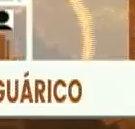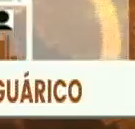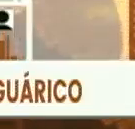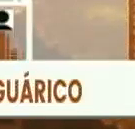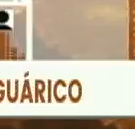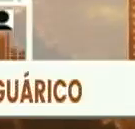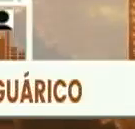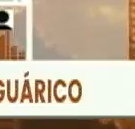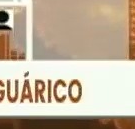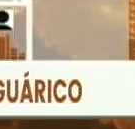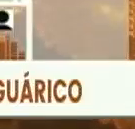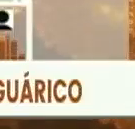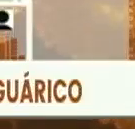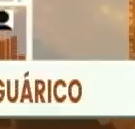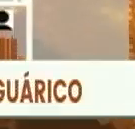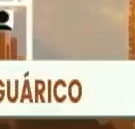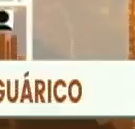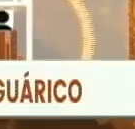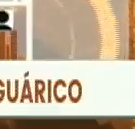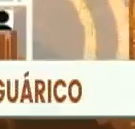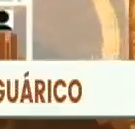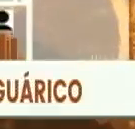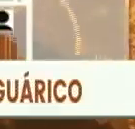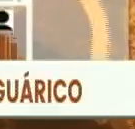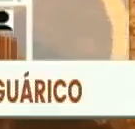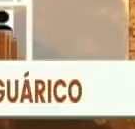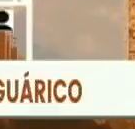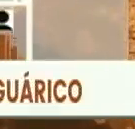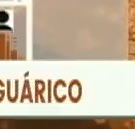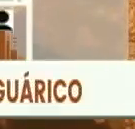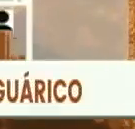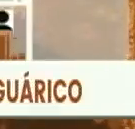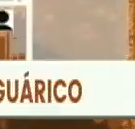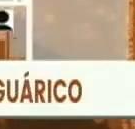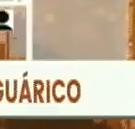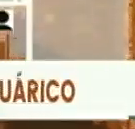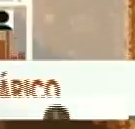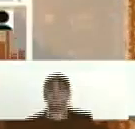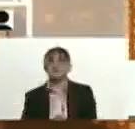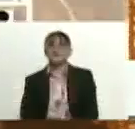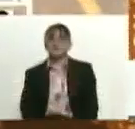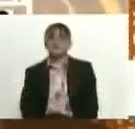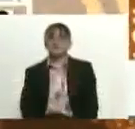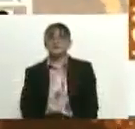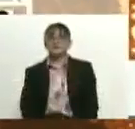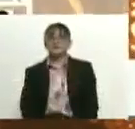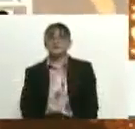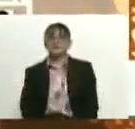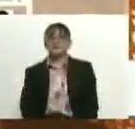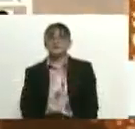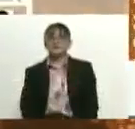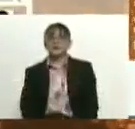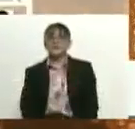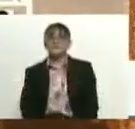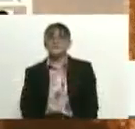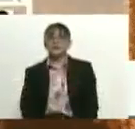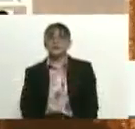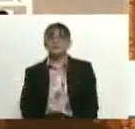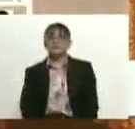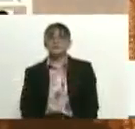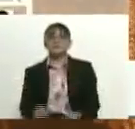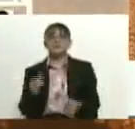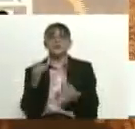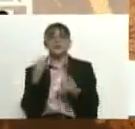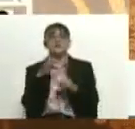permanente como ustedes lo acaban de decir el pueblo no está solo es parte no es de un proceso de acompañamiento tenemos afectaciones